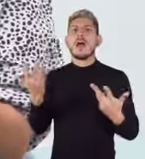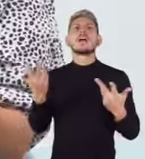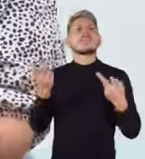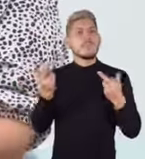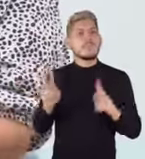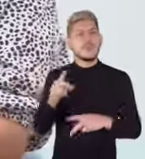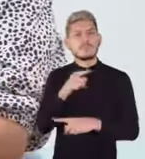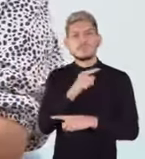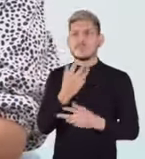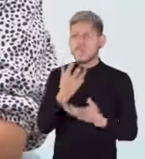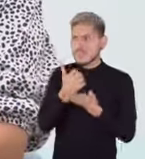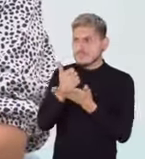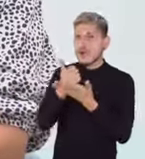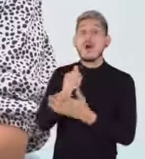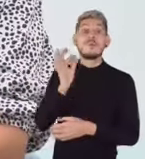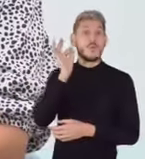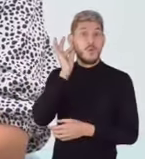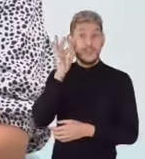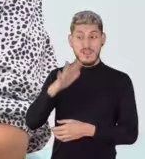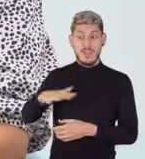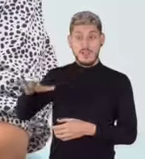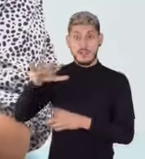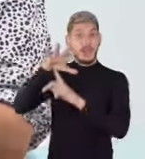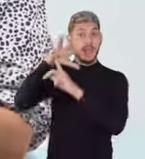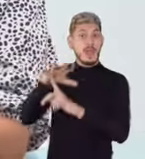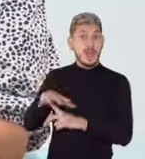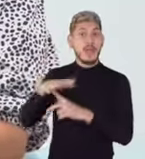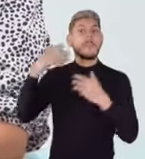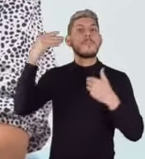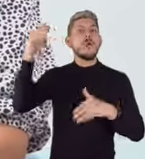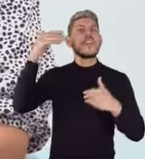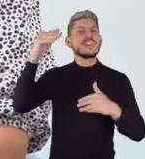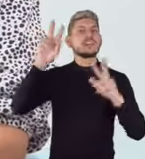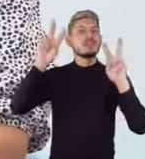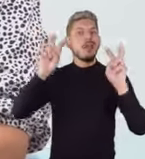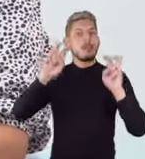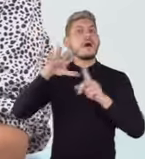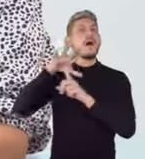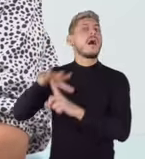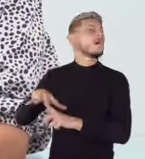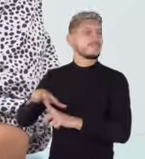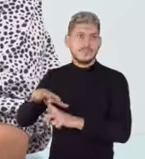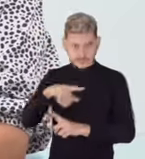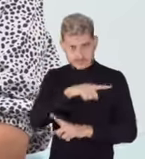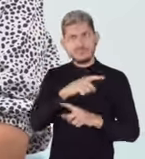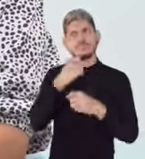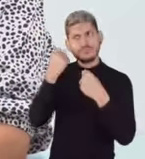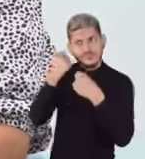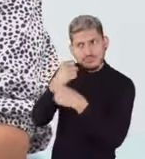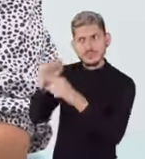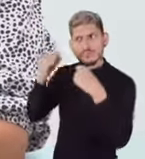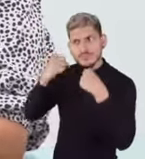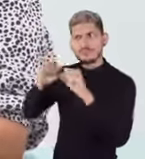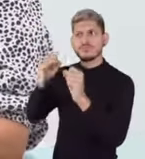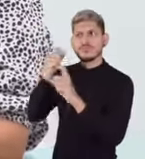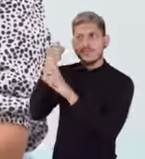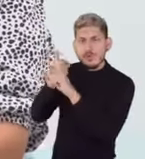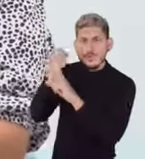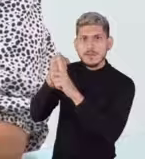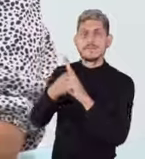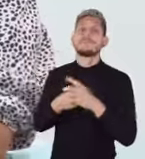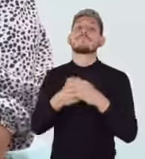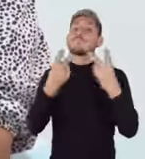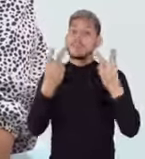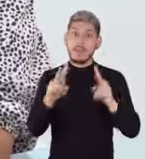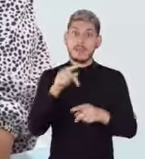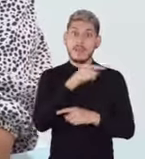intentar que no nos vulneren a las mujeres en los espacios políticos. Y también es importante decir que ella está representando el día de hoy a la ruralidad,